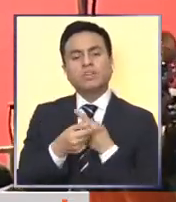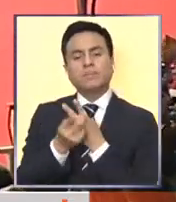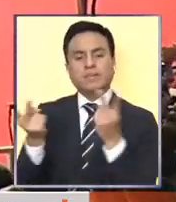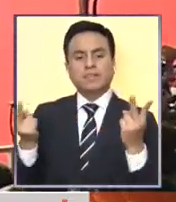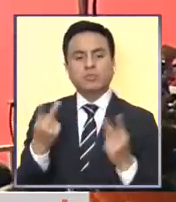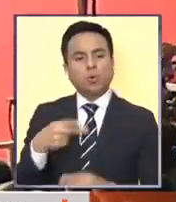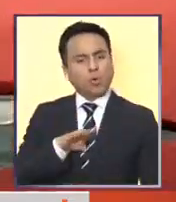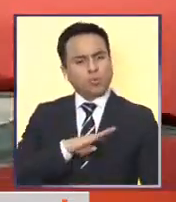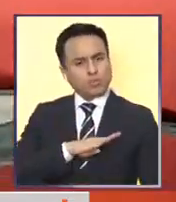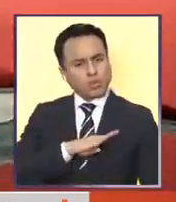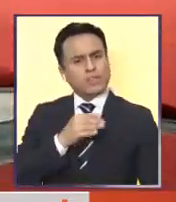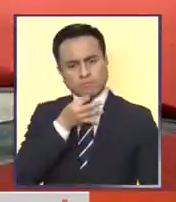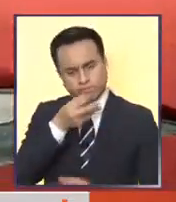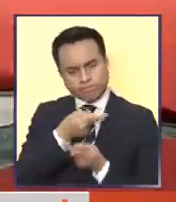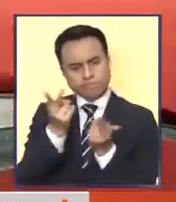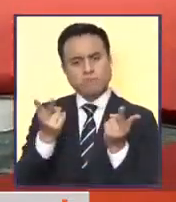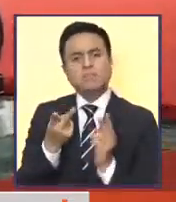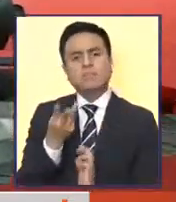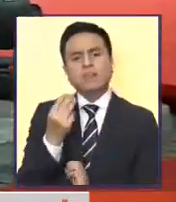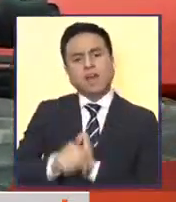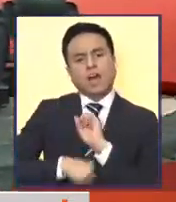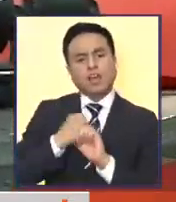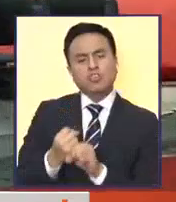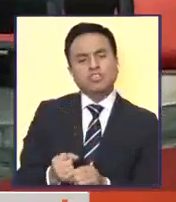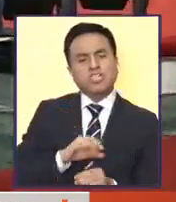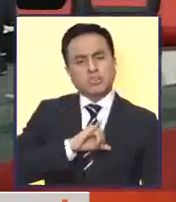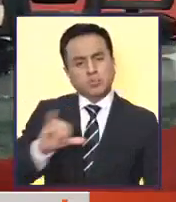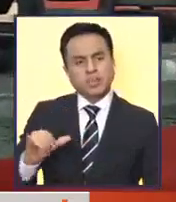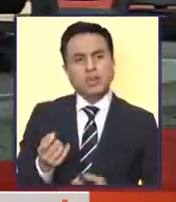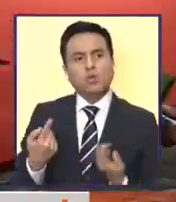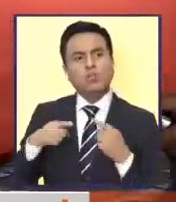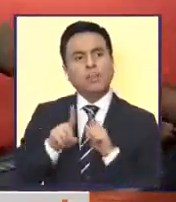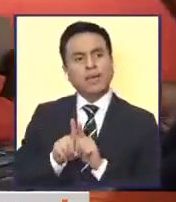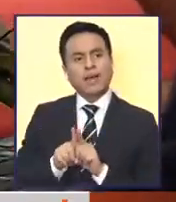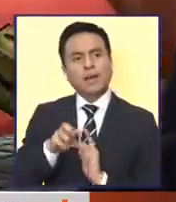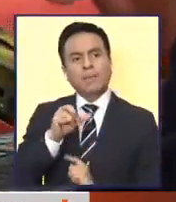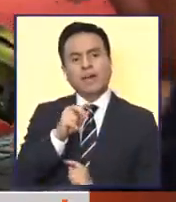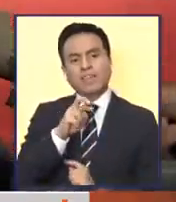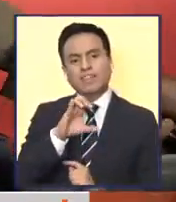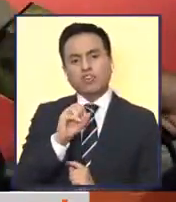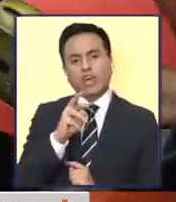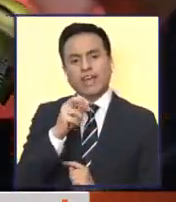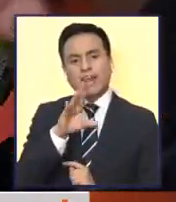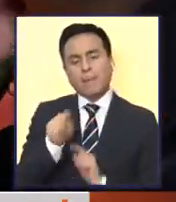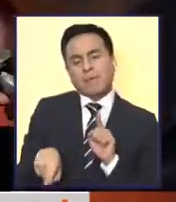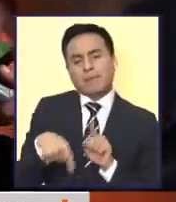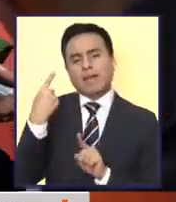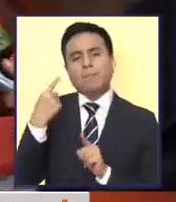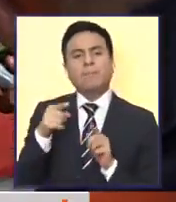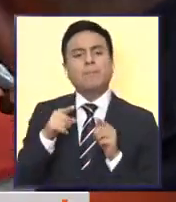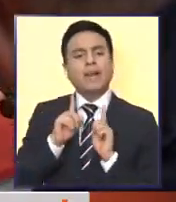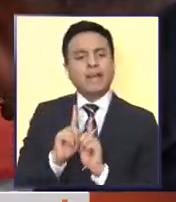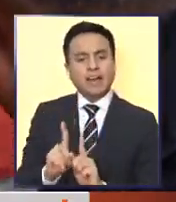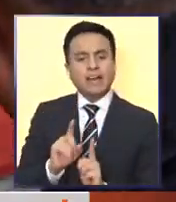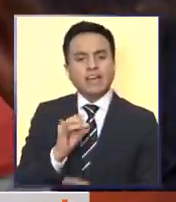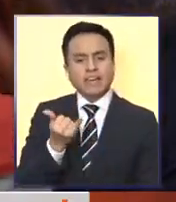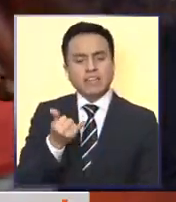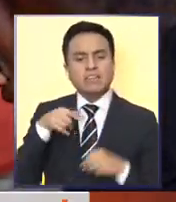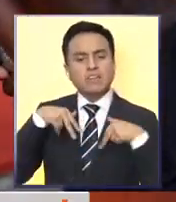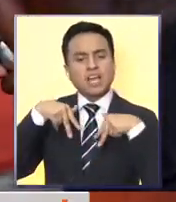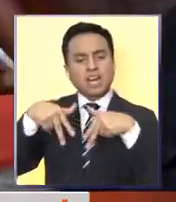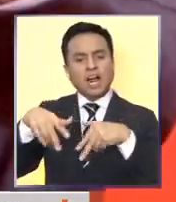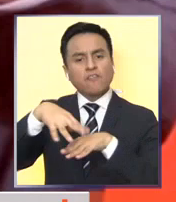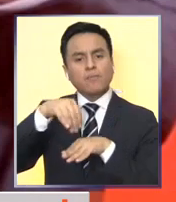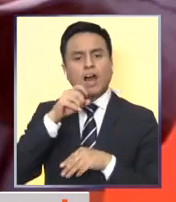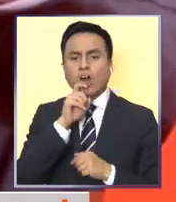su homosexualidad y 13 años después fue junto a su pareja Patricio Herrera la primera pareja gay en desfilar sobre la alfombra roja